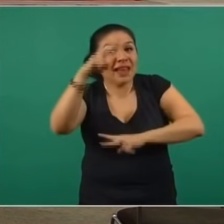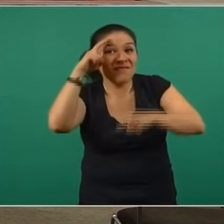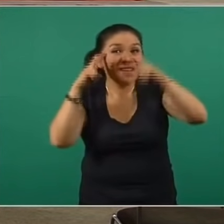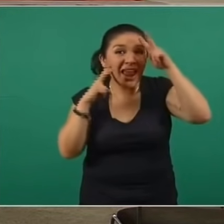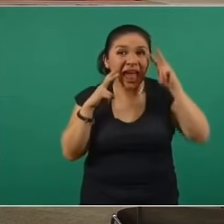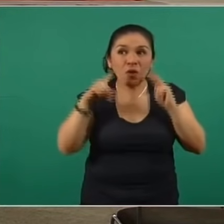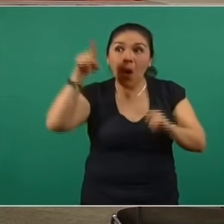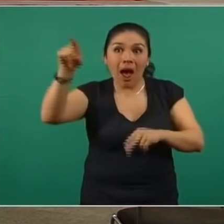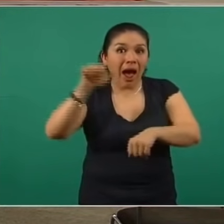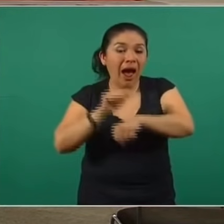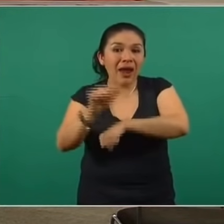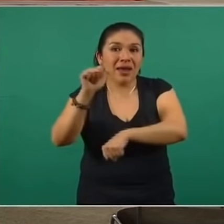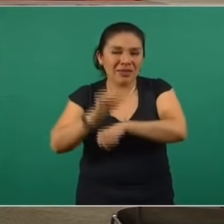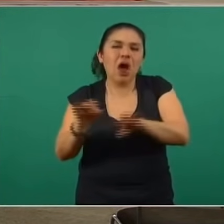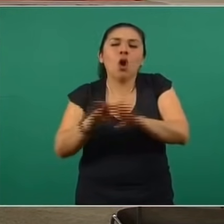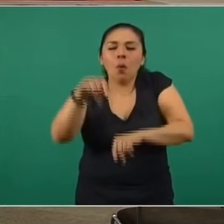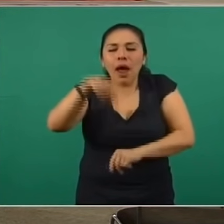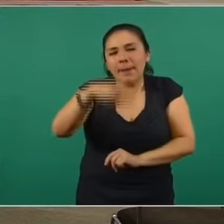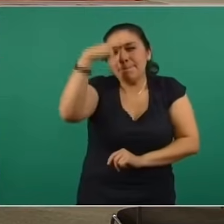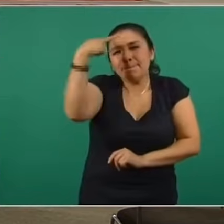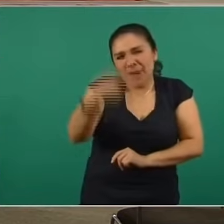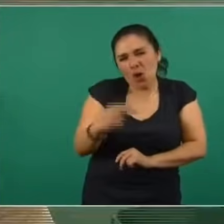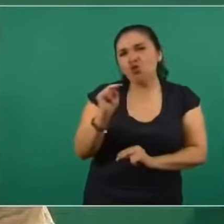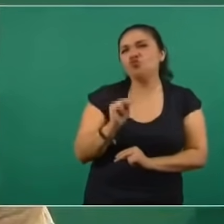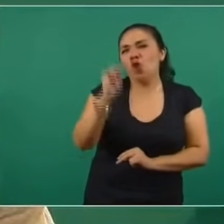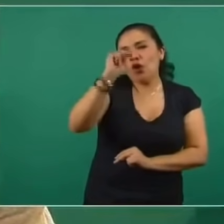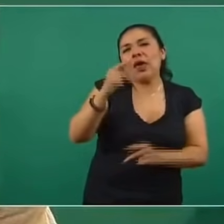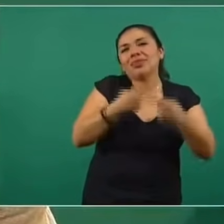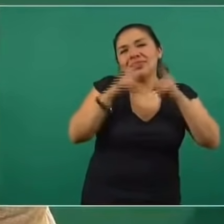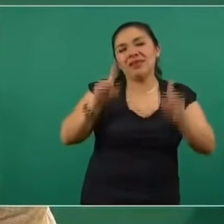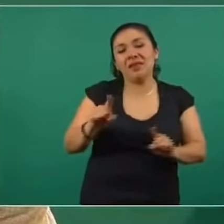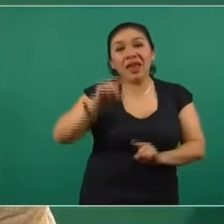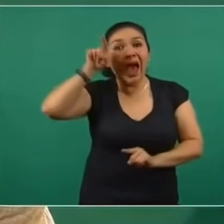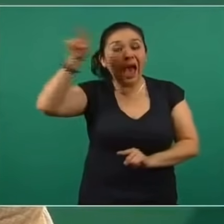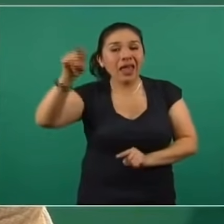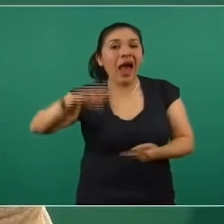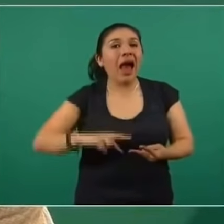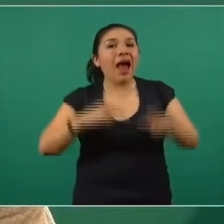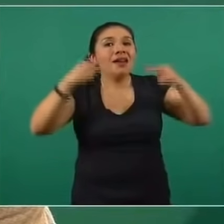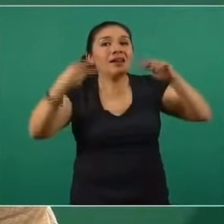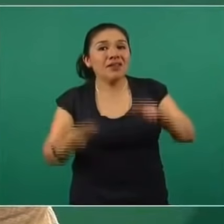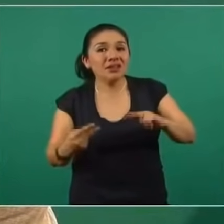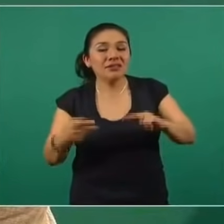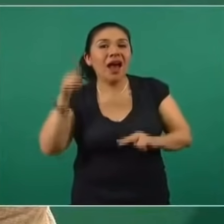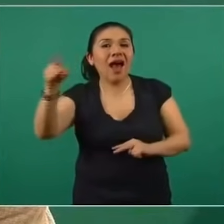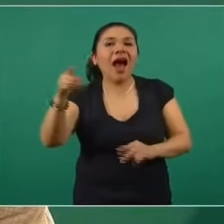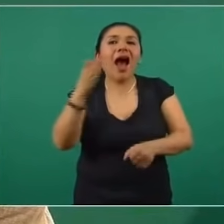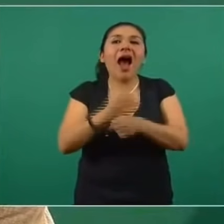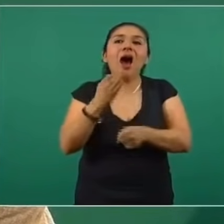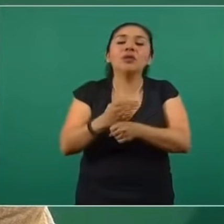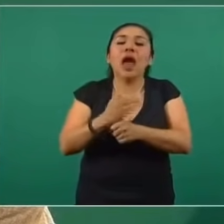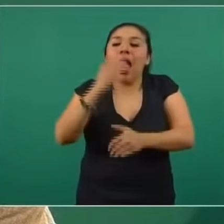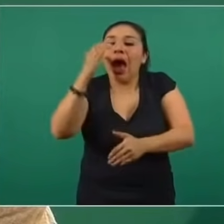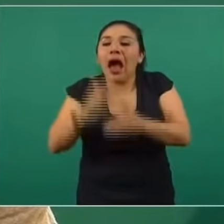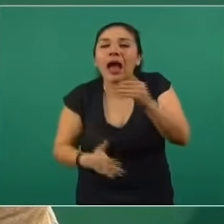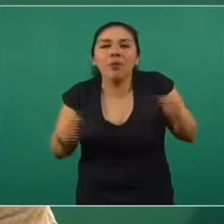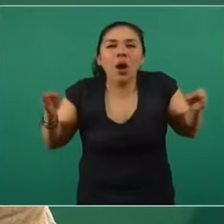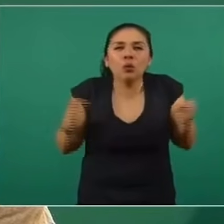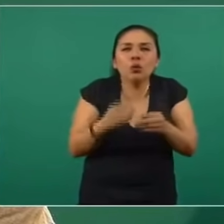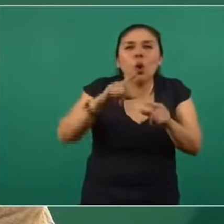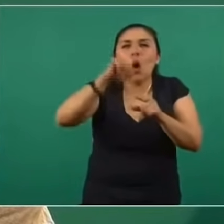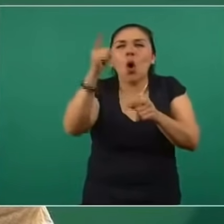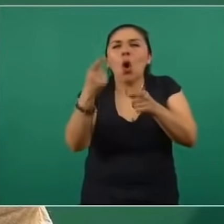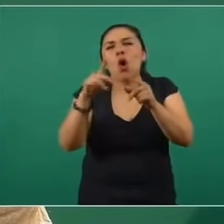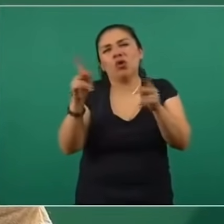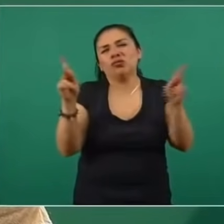verano, como lo estamos aquí en el hemisferio norte, ellos están al revés. Ellos están al final del otoño, próximos a